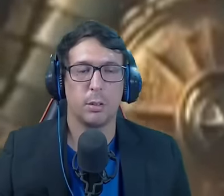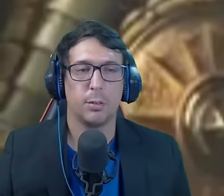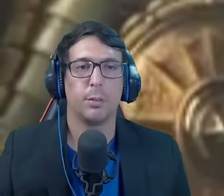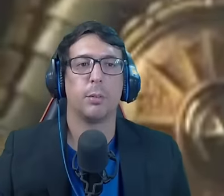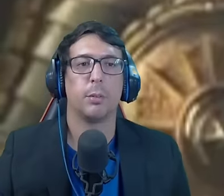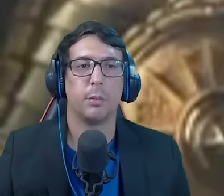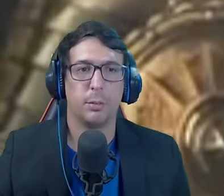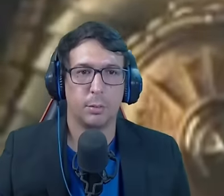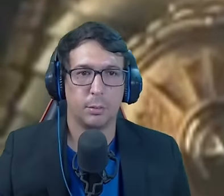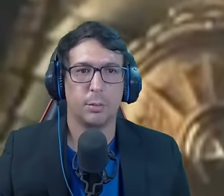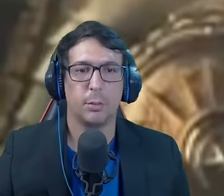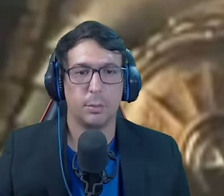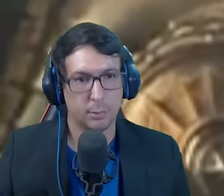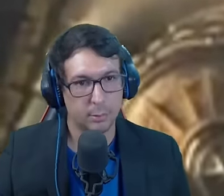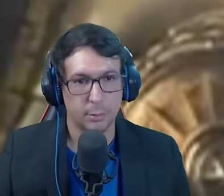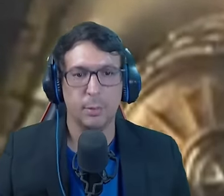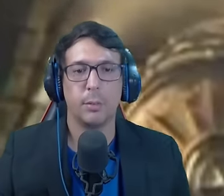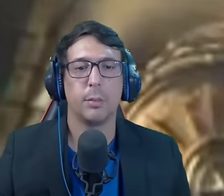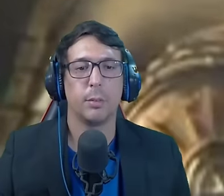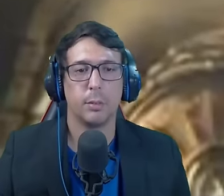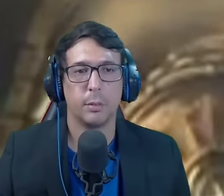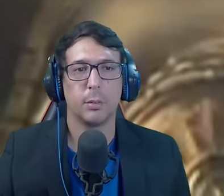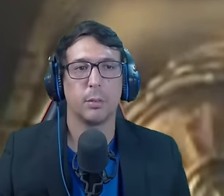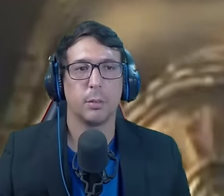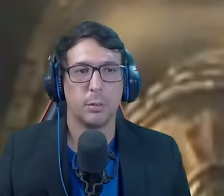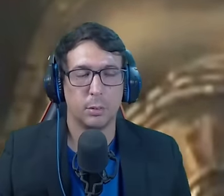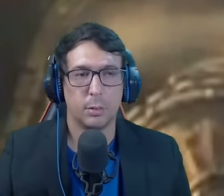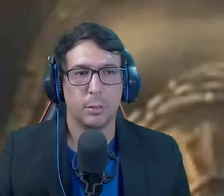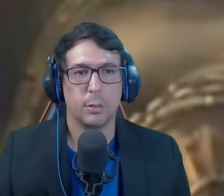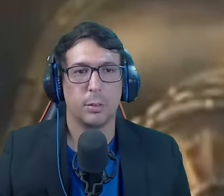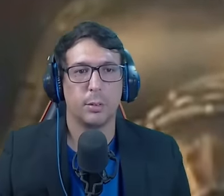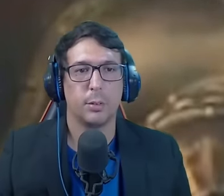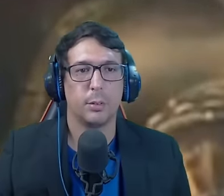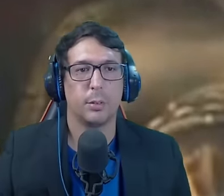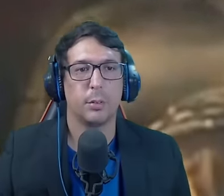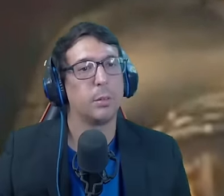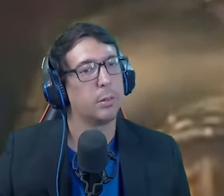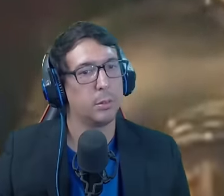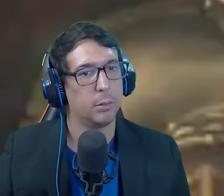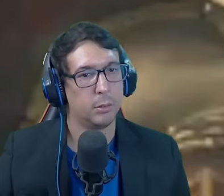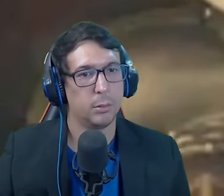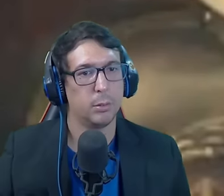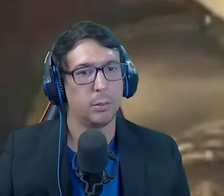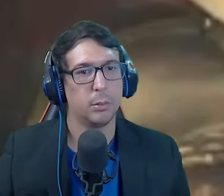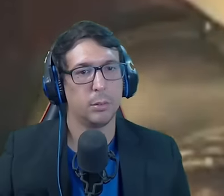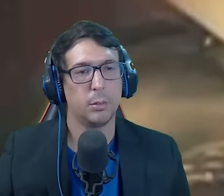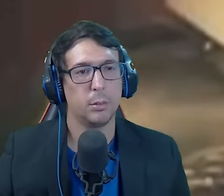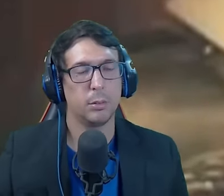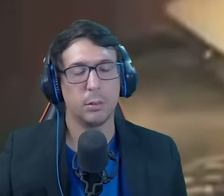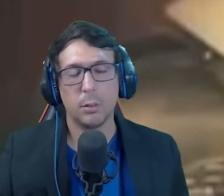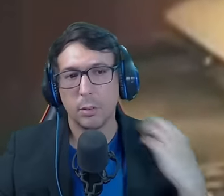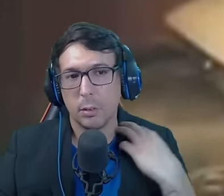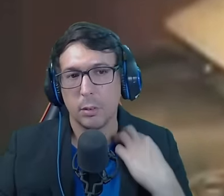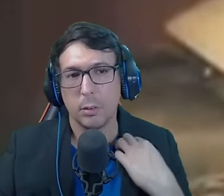ideas de ciudades indígenas y oro. Así, el conquistador decidió explorar las tierras al sur del Perú en dirección al Estrecho Magallanes.